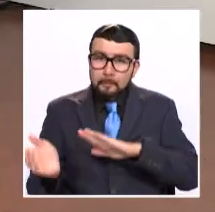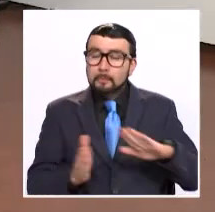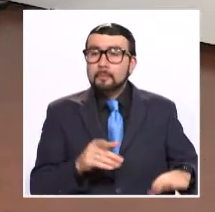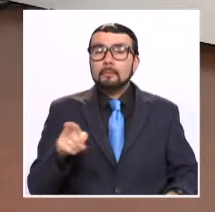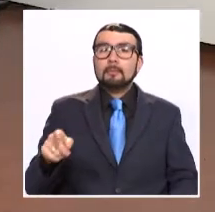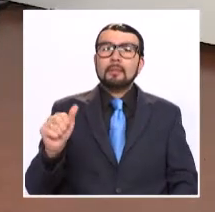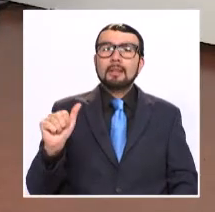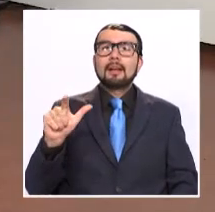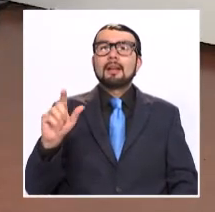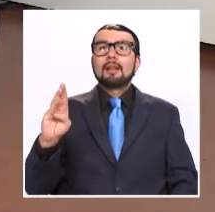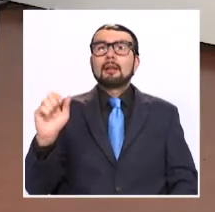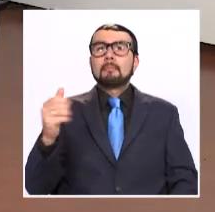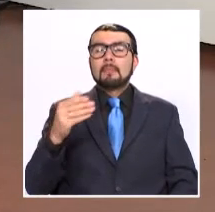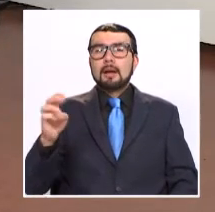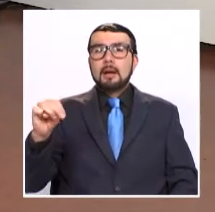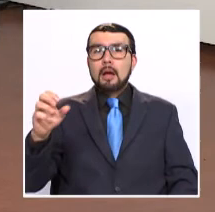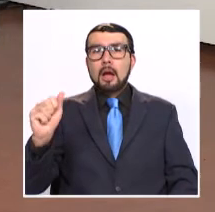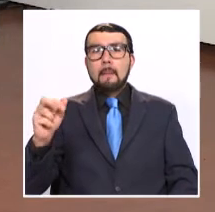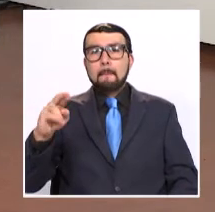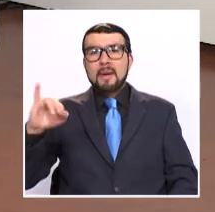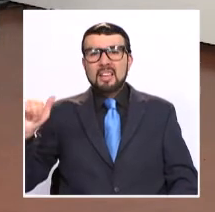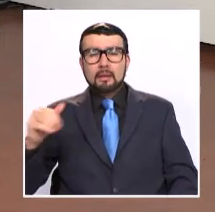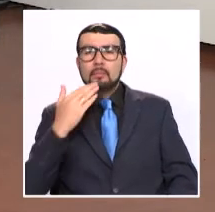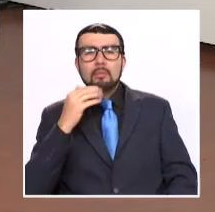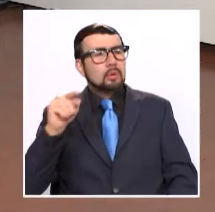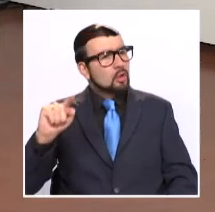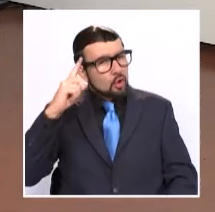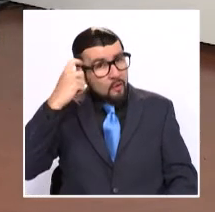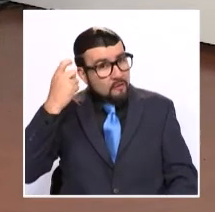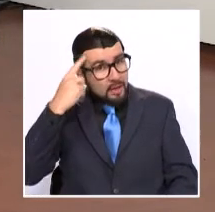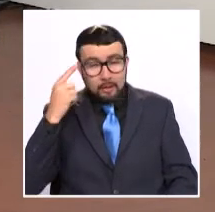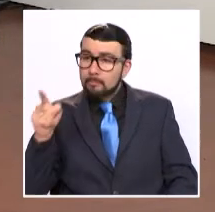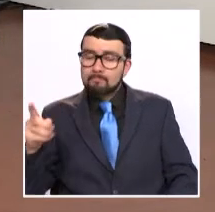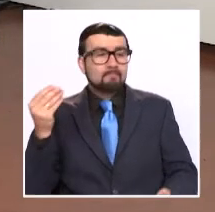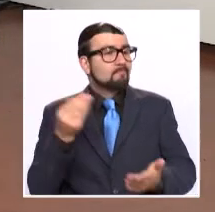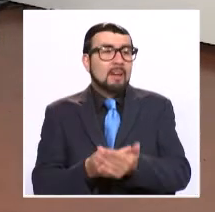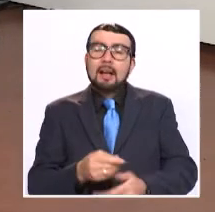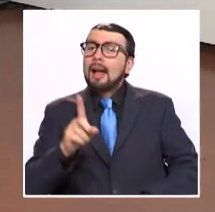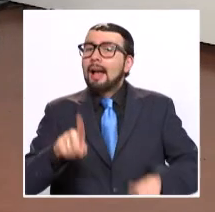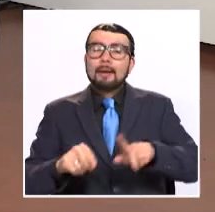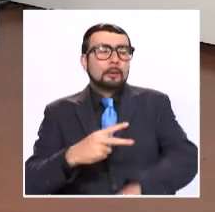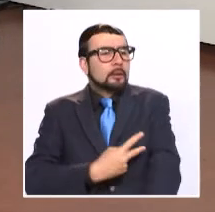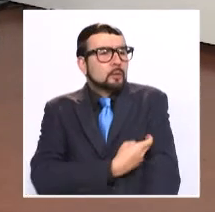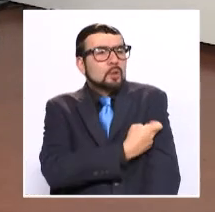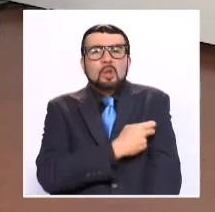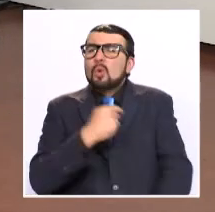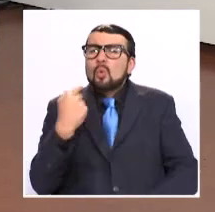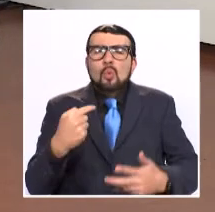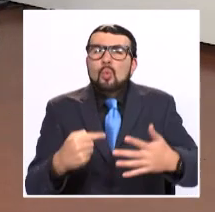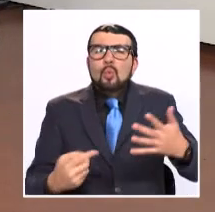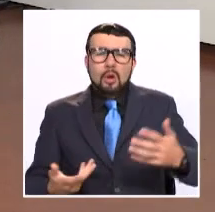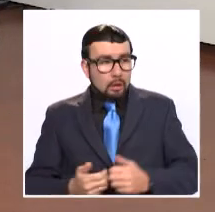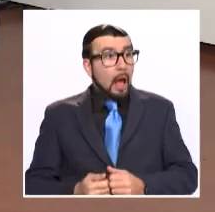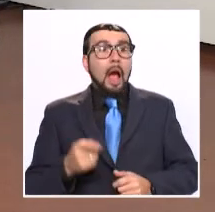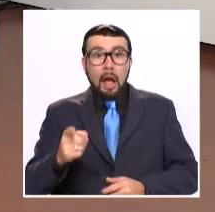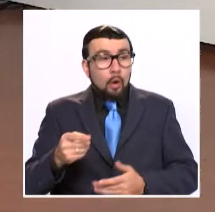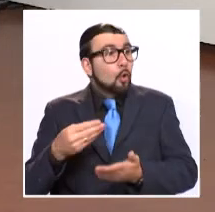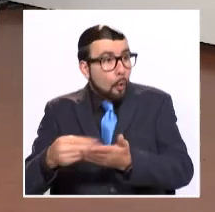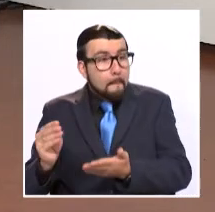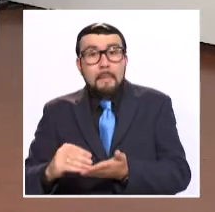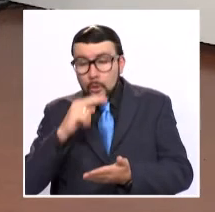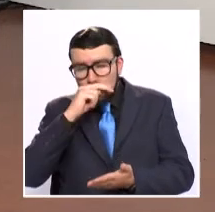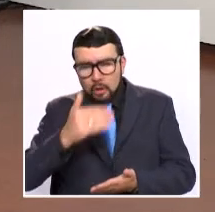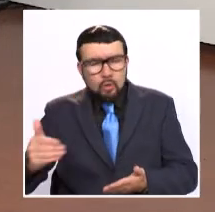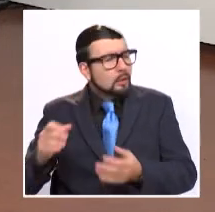¿Qué vacunas no cubre el Estado y nos recomiendan comprarle a los niños? ¿Y en